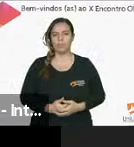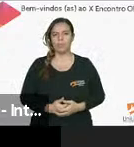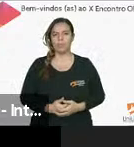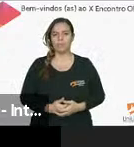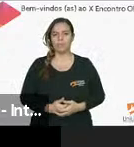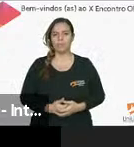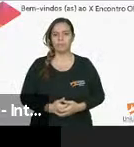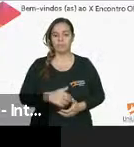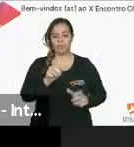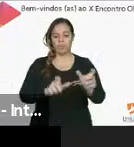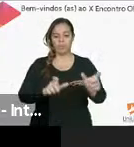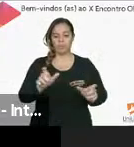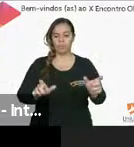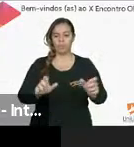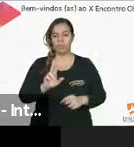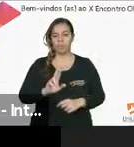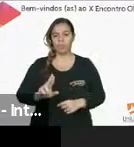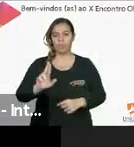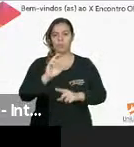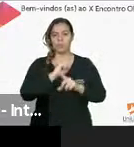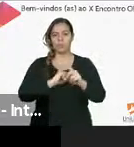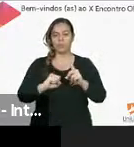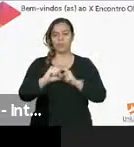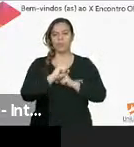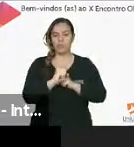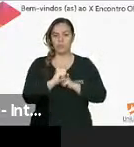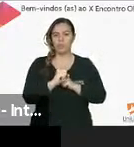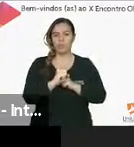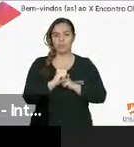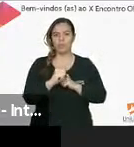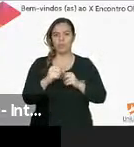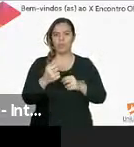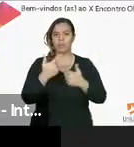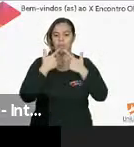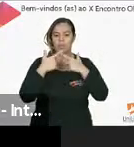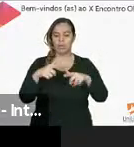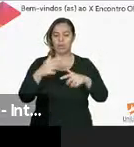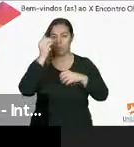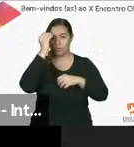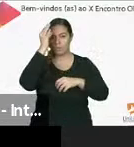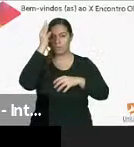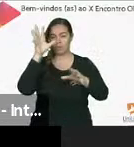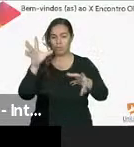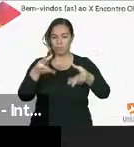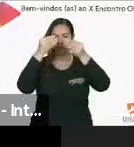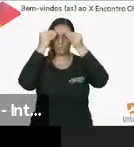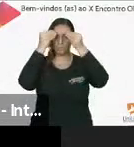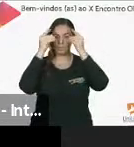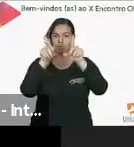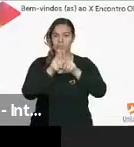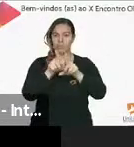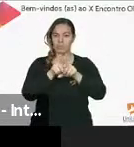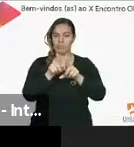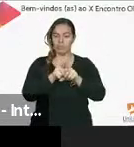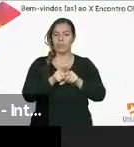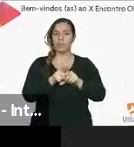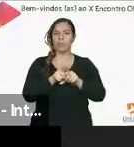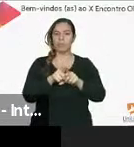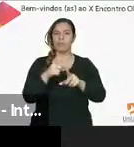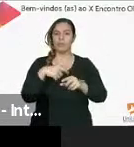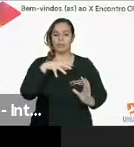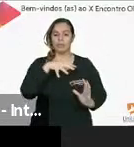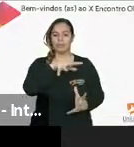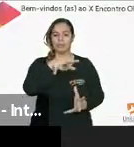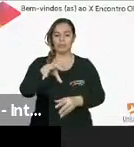Individuos útiles a la sociedad. Adquisición de conocimiento. Adquisición de habilidades. Internalización